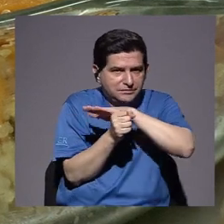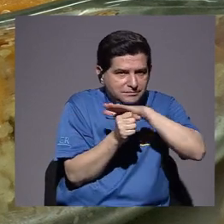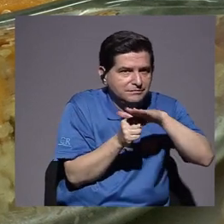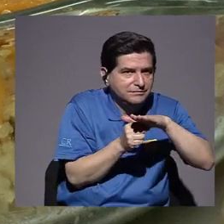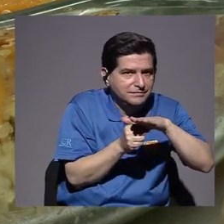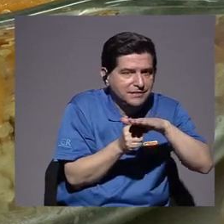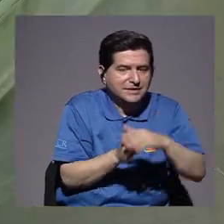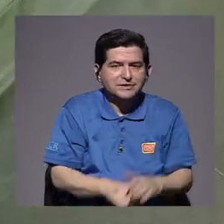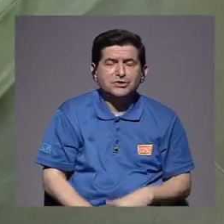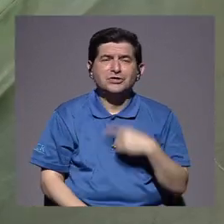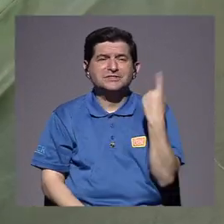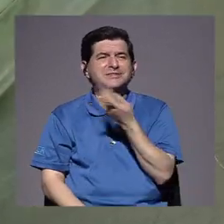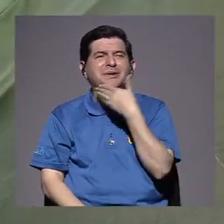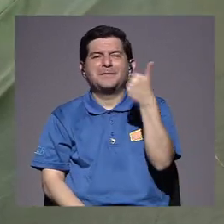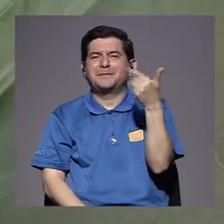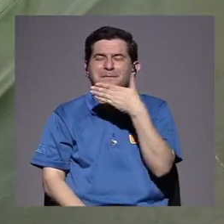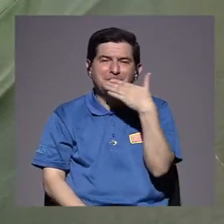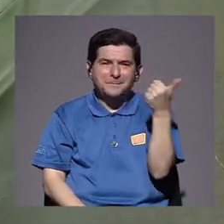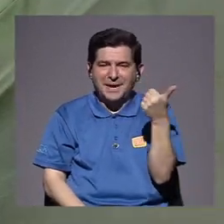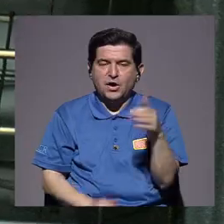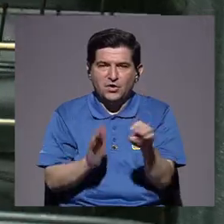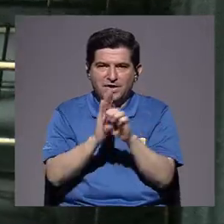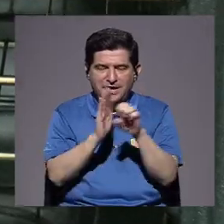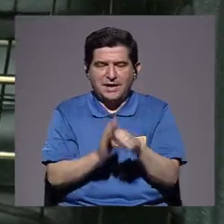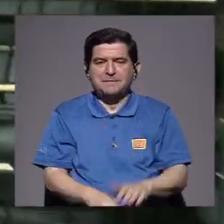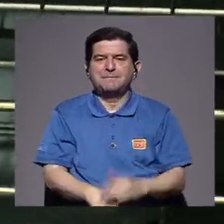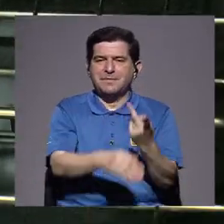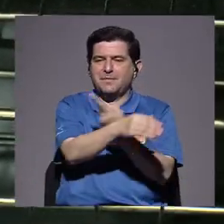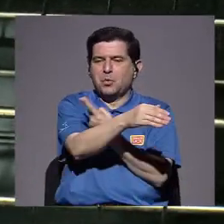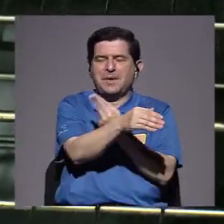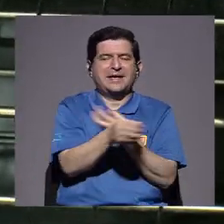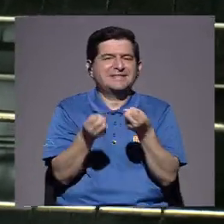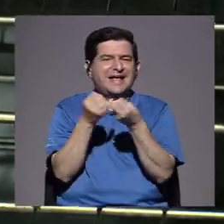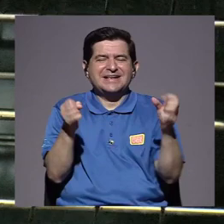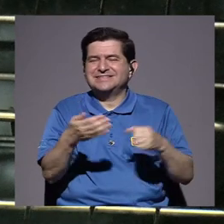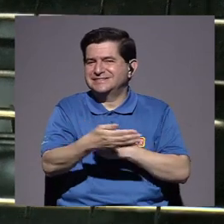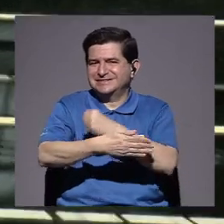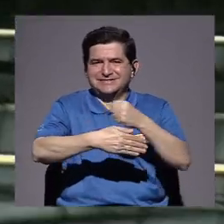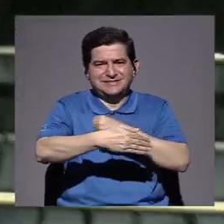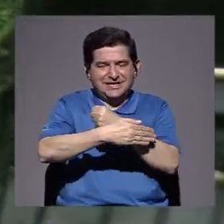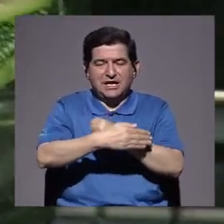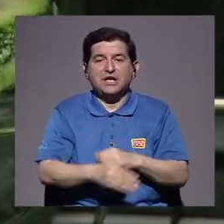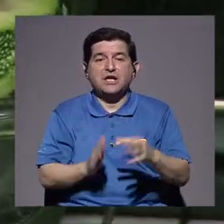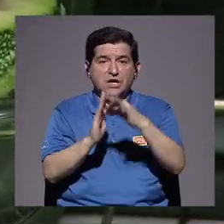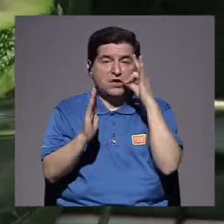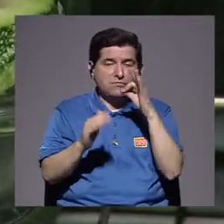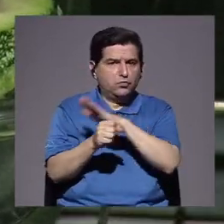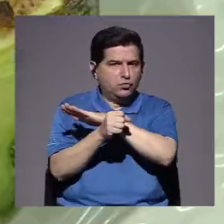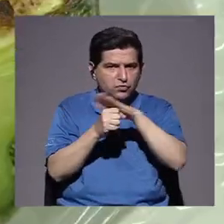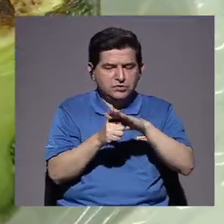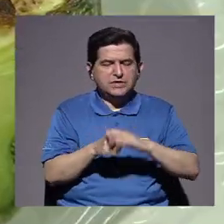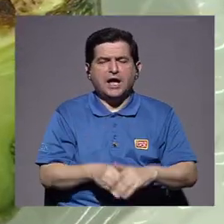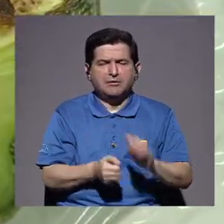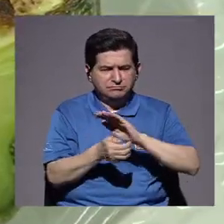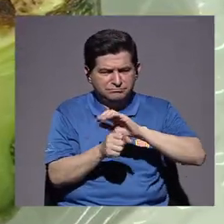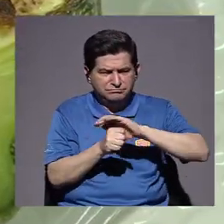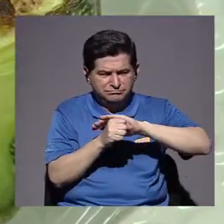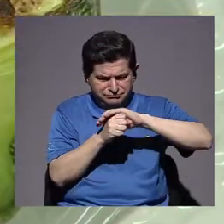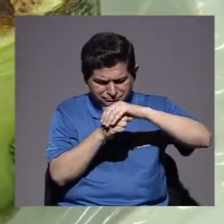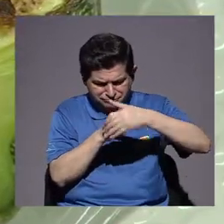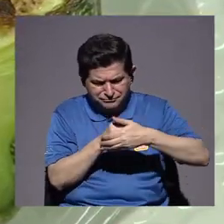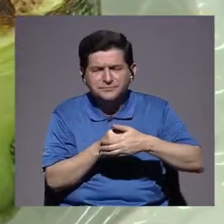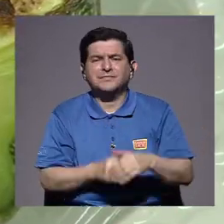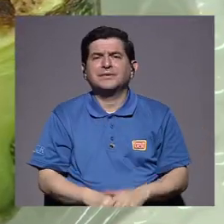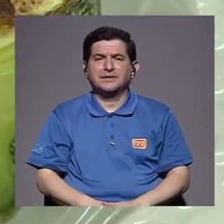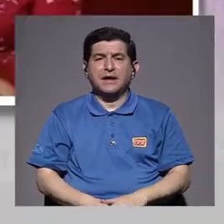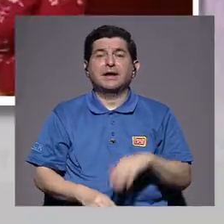enteros. O sea, siempre va a ser mejor, por ejemplo, el vegetal crudo y la fruta entera. Lavarla bien y